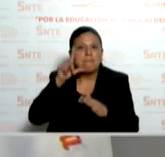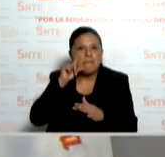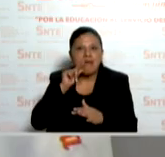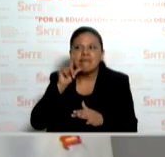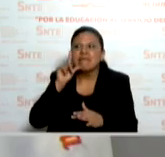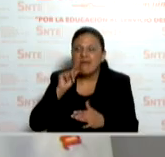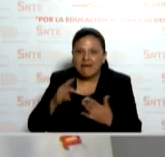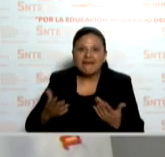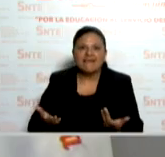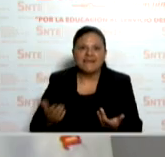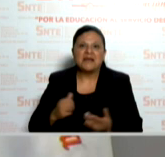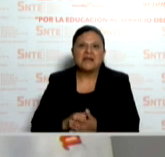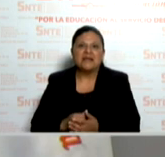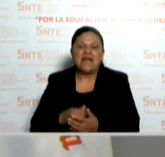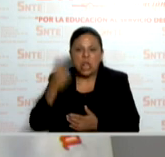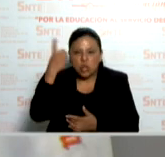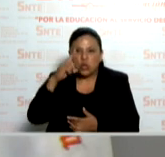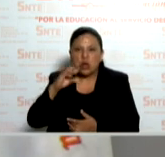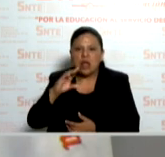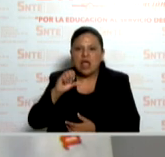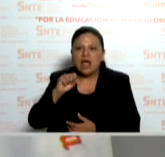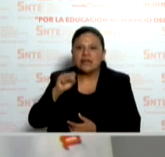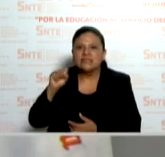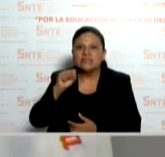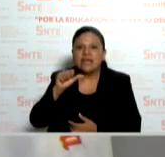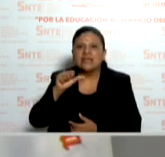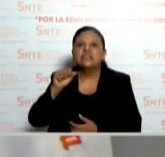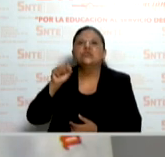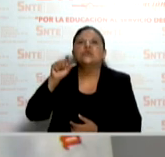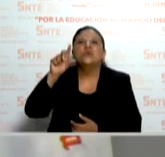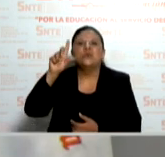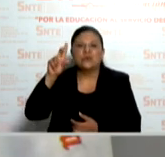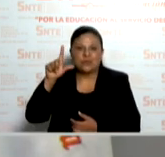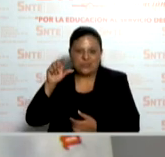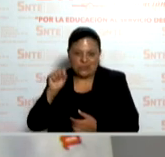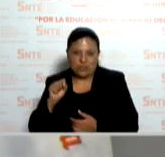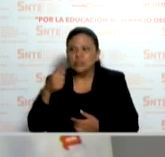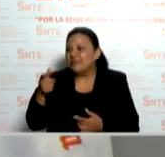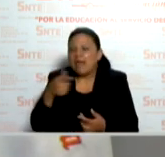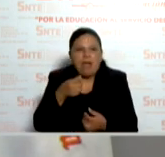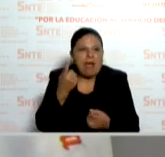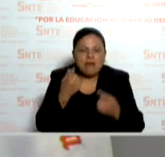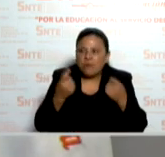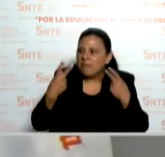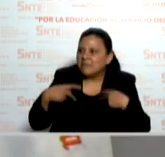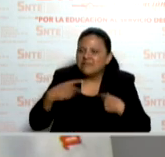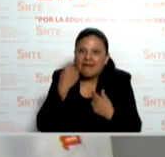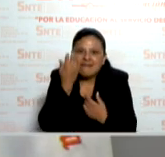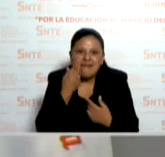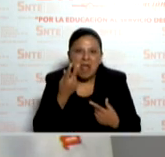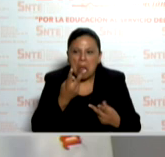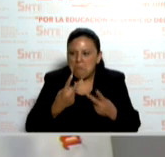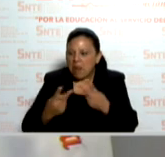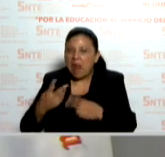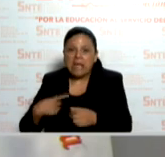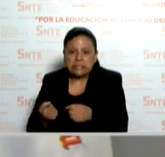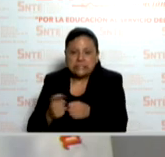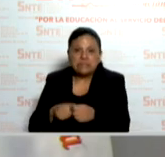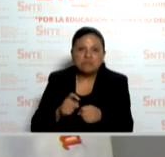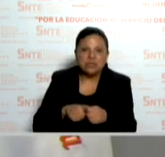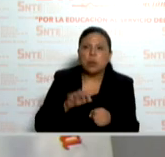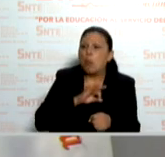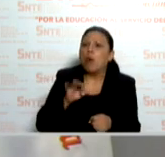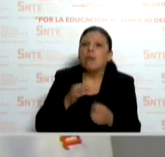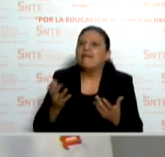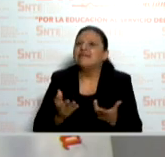mañana el doctor Casasús, para que si alguien tiene la intención de inscribirse, lo